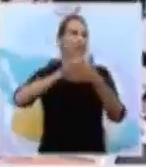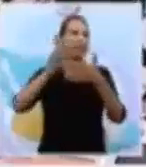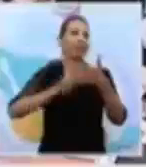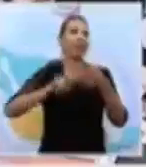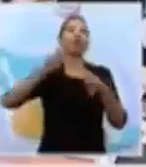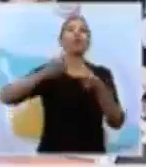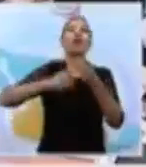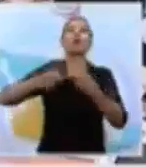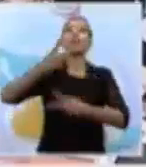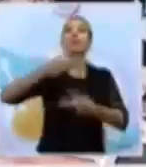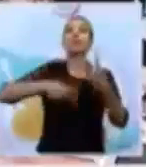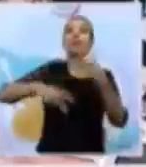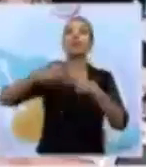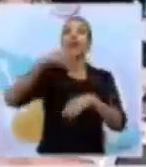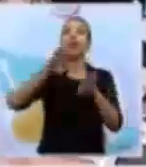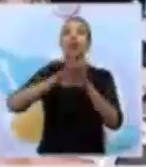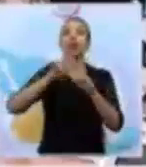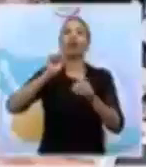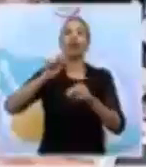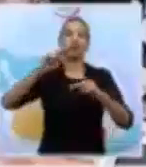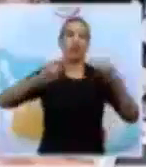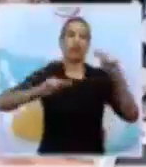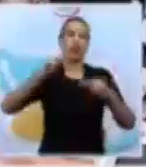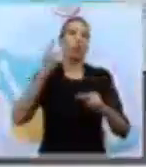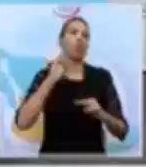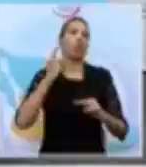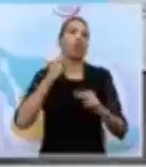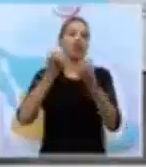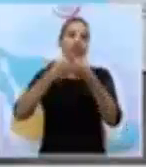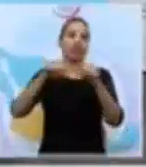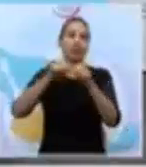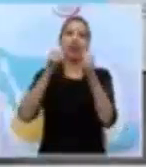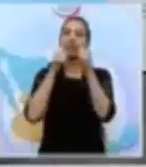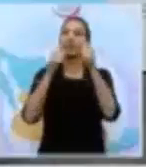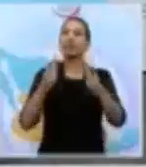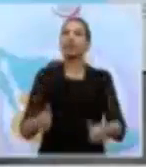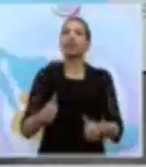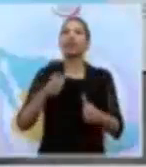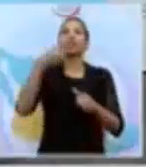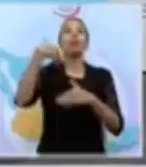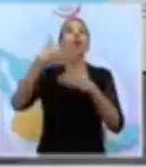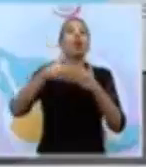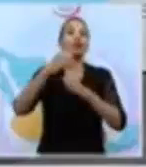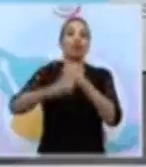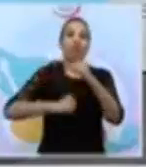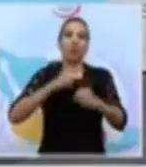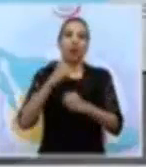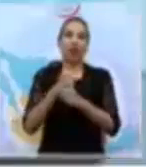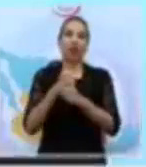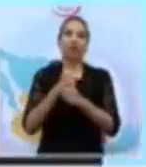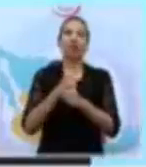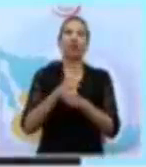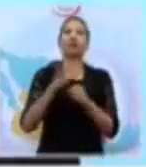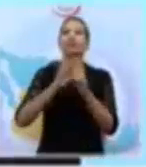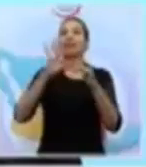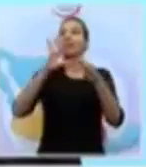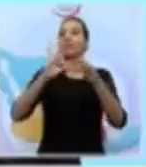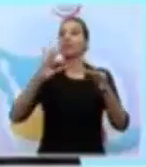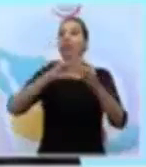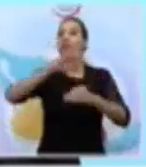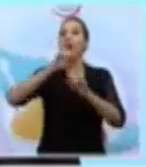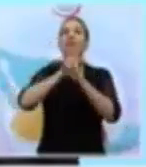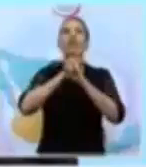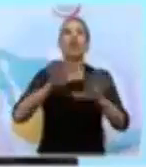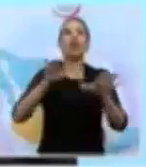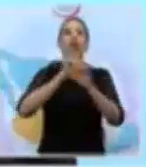dónde está yendo el dinero en política social. Y para el próximo año, y para decir, todos estos informes